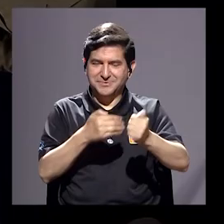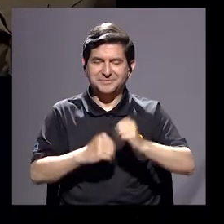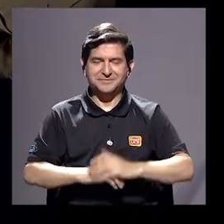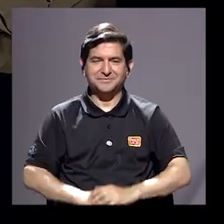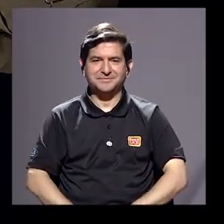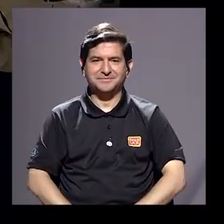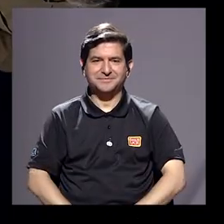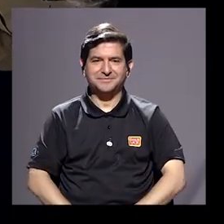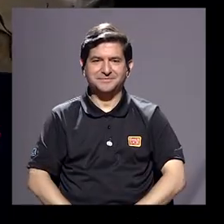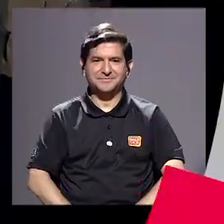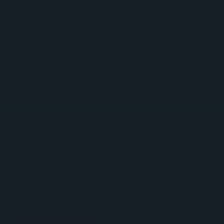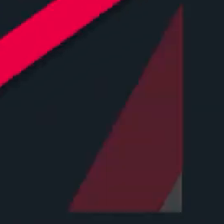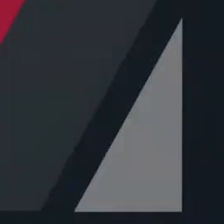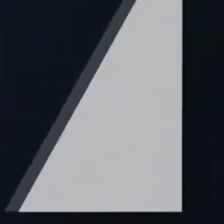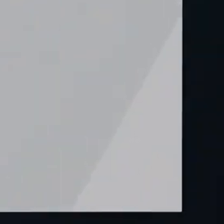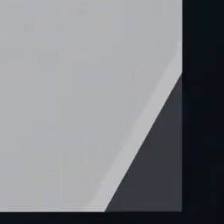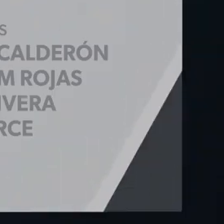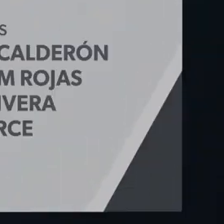ah